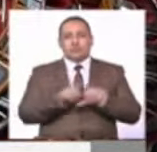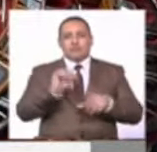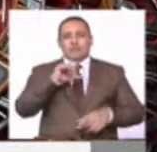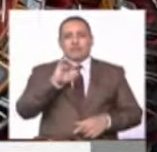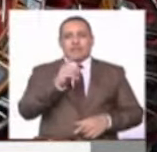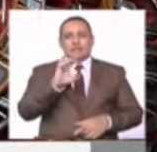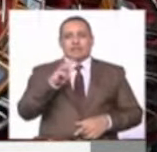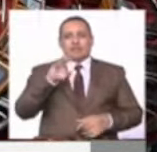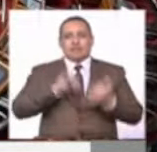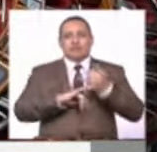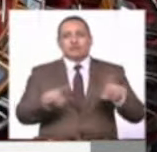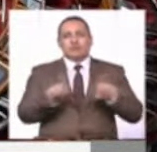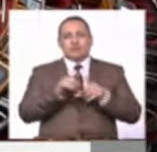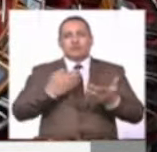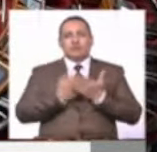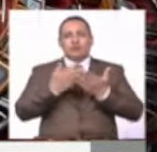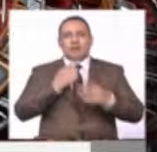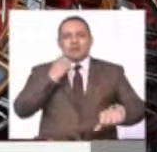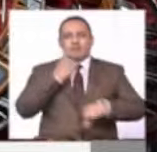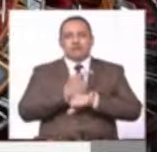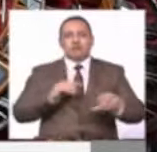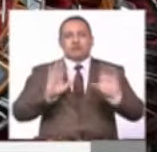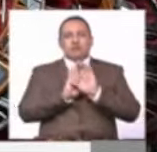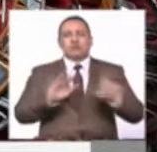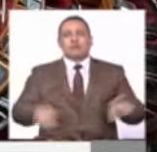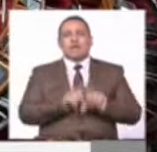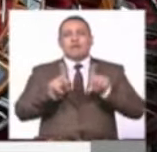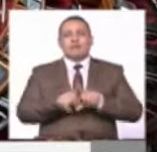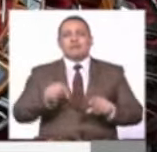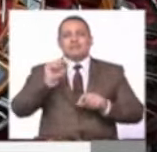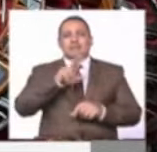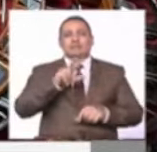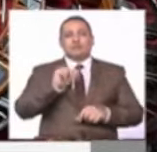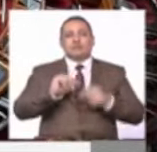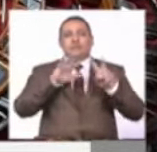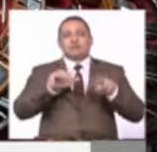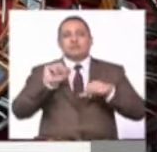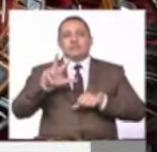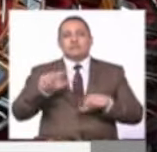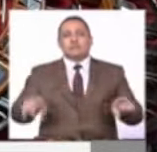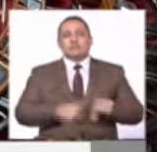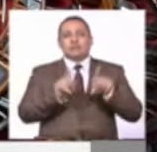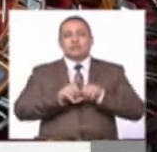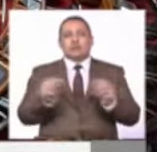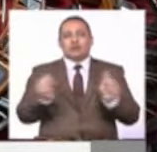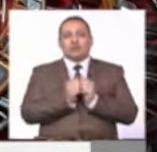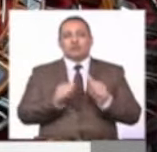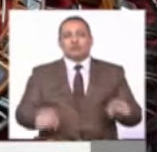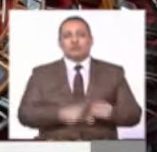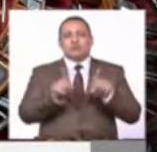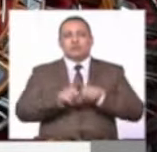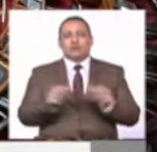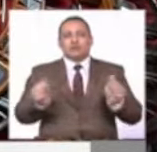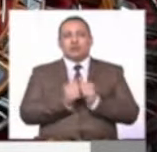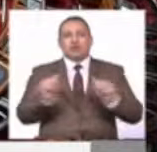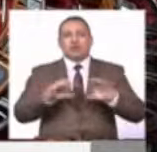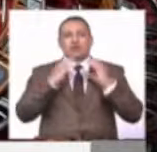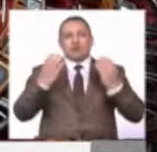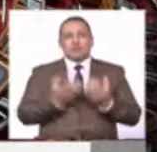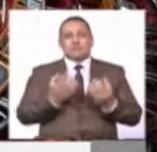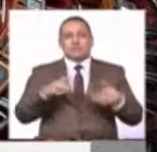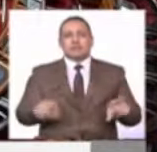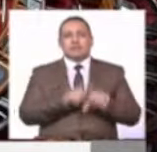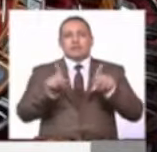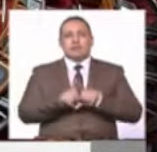camones sustentar a la denuncia constitucional 373 en compañía de El congresista